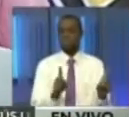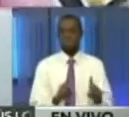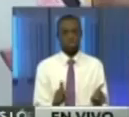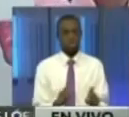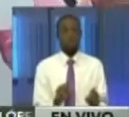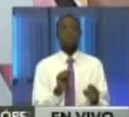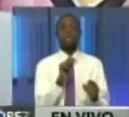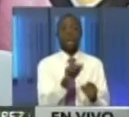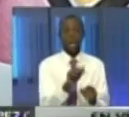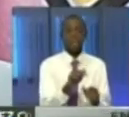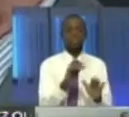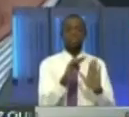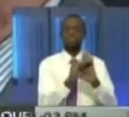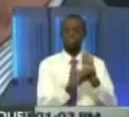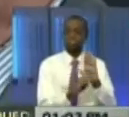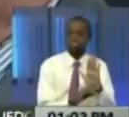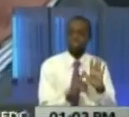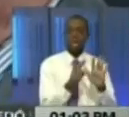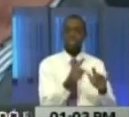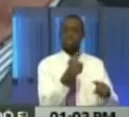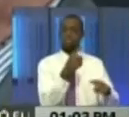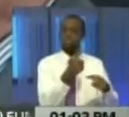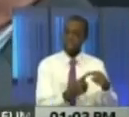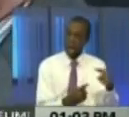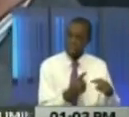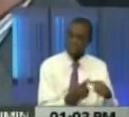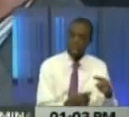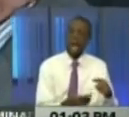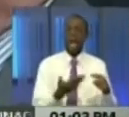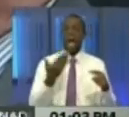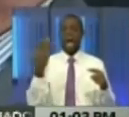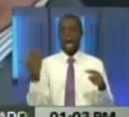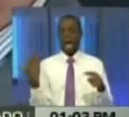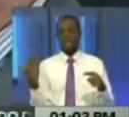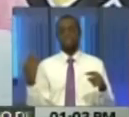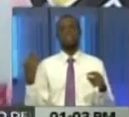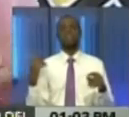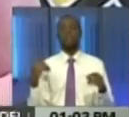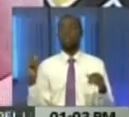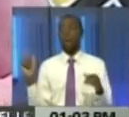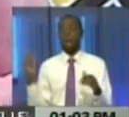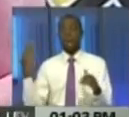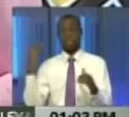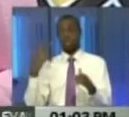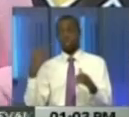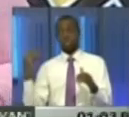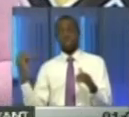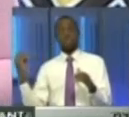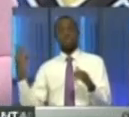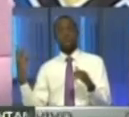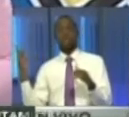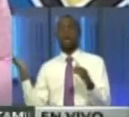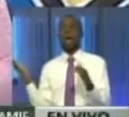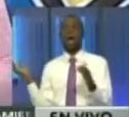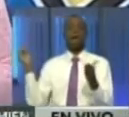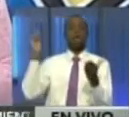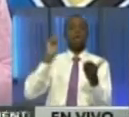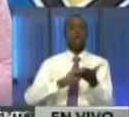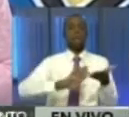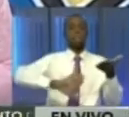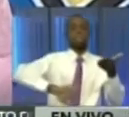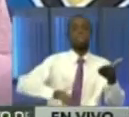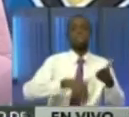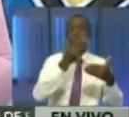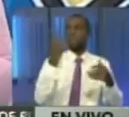criterios de validación muy similares a los que se utilizaron, actualizados a los que se utilizaron en ese momento para